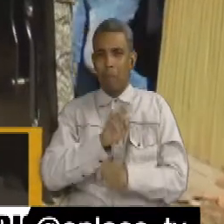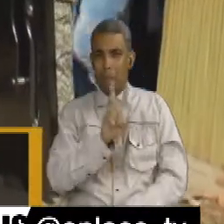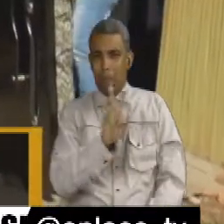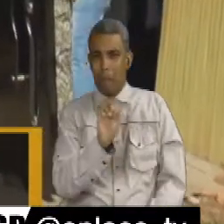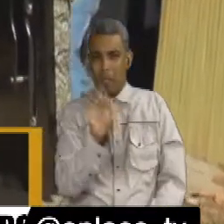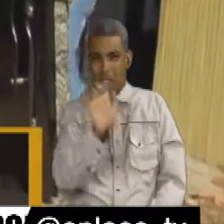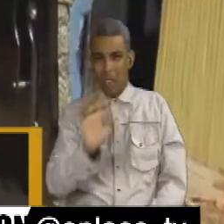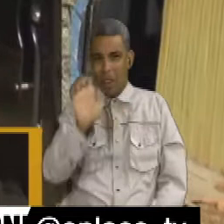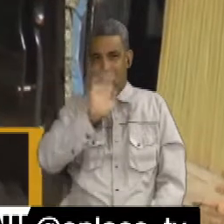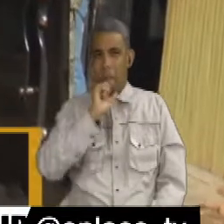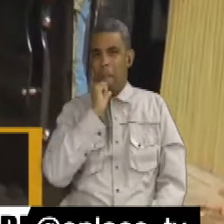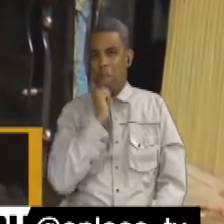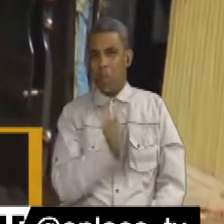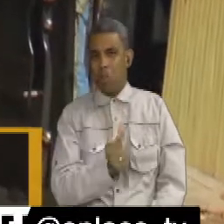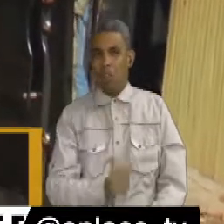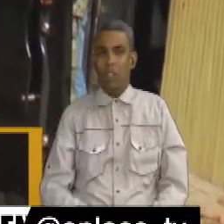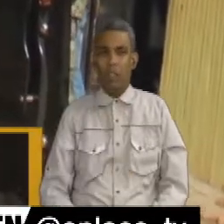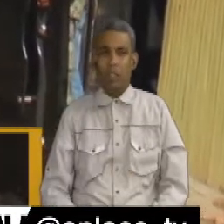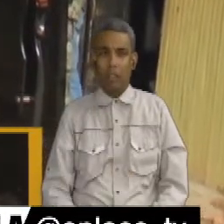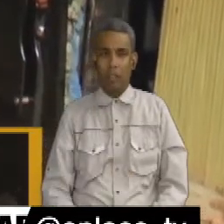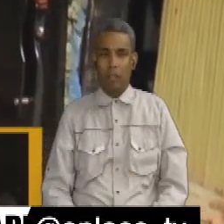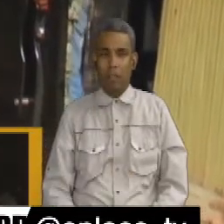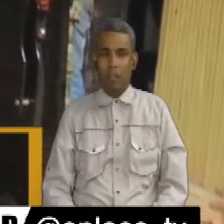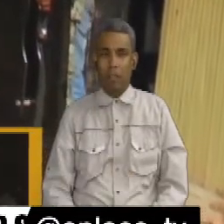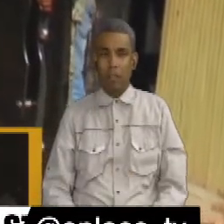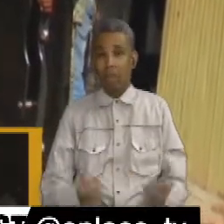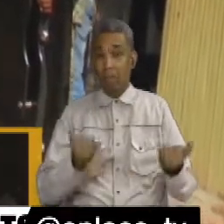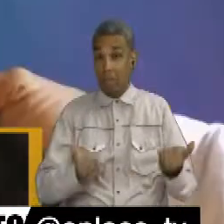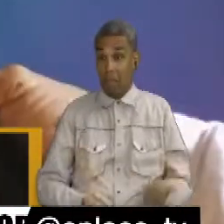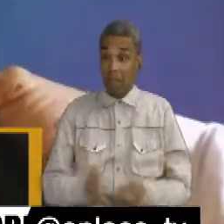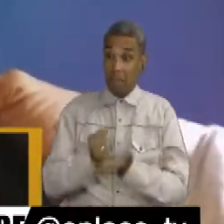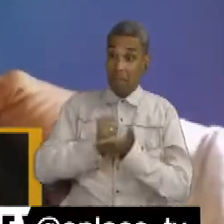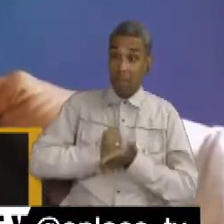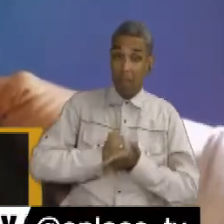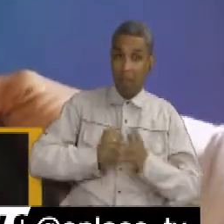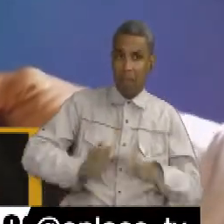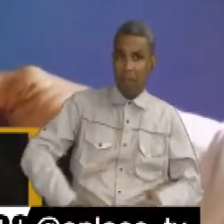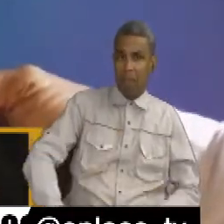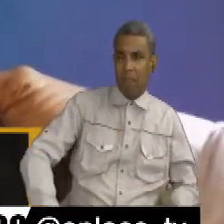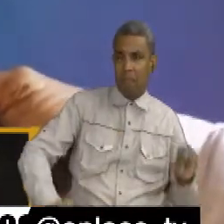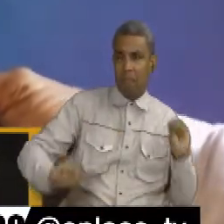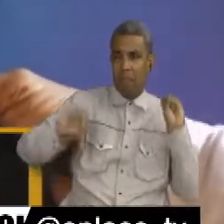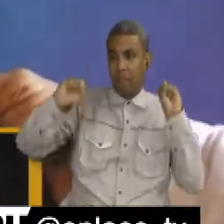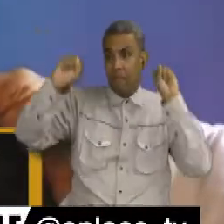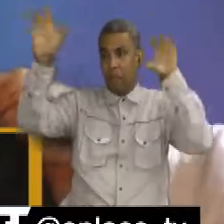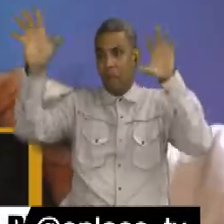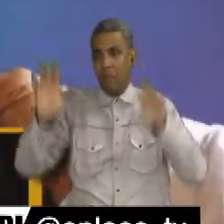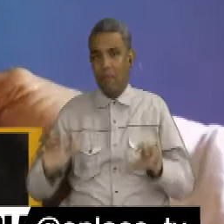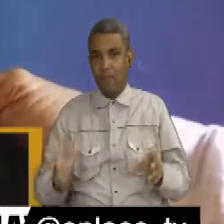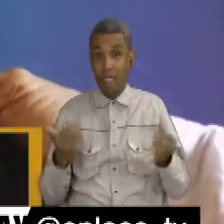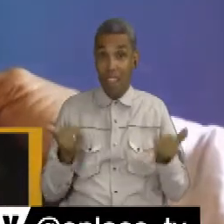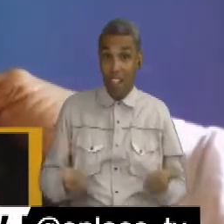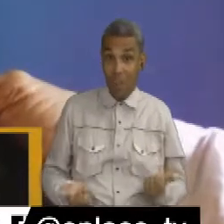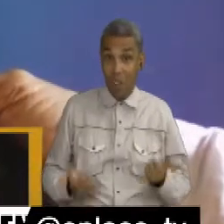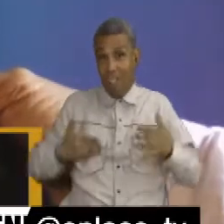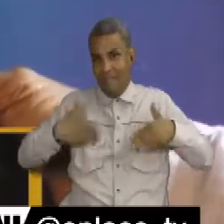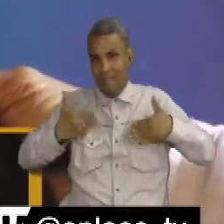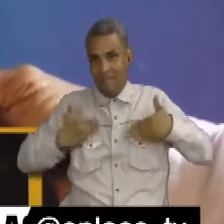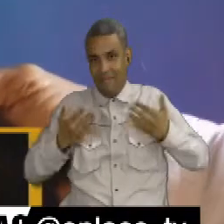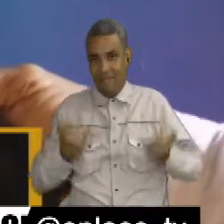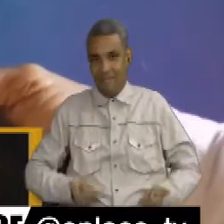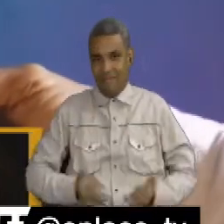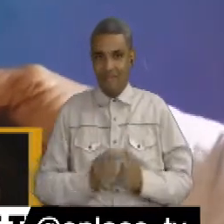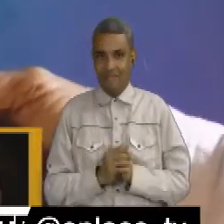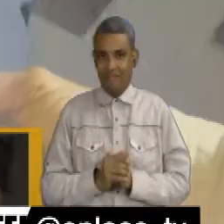alto riesgo, ya buscando una reubicación, que nos iban a reubicar. Entonces ya esperará ir ya que dentro